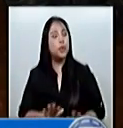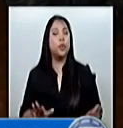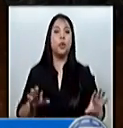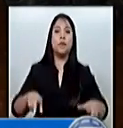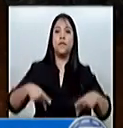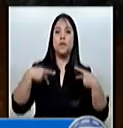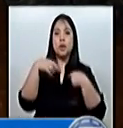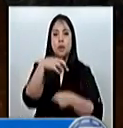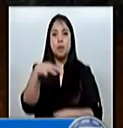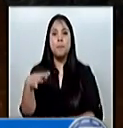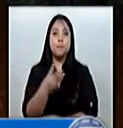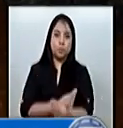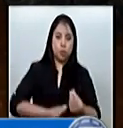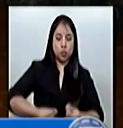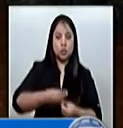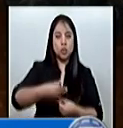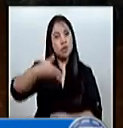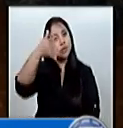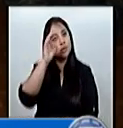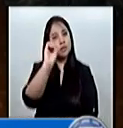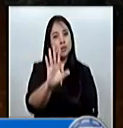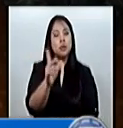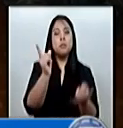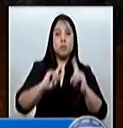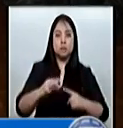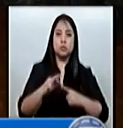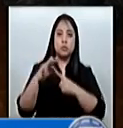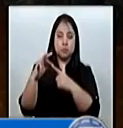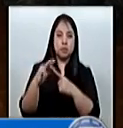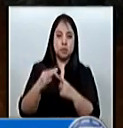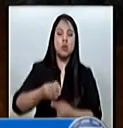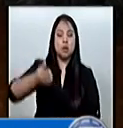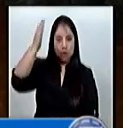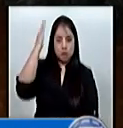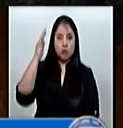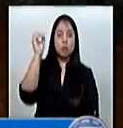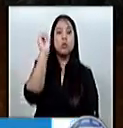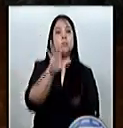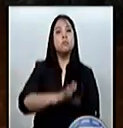productiva. Que Dios les bendiga, pero especialmente que Dios bendiga a Guatemala.